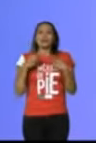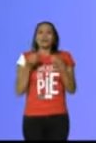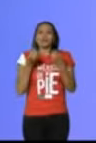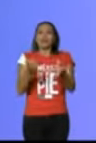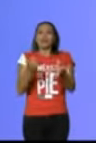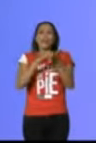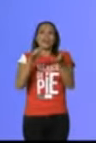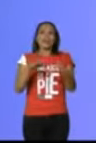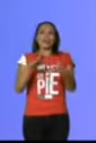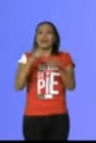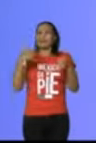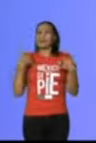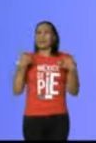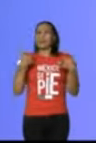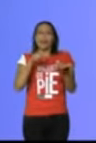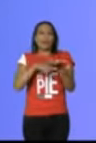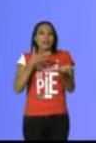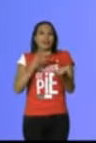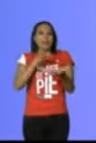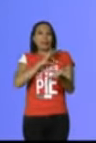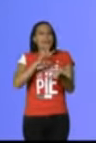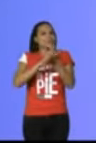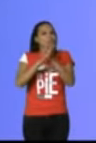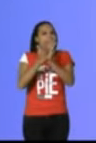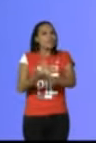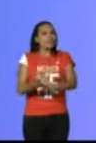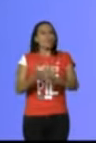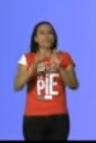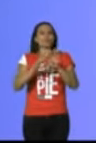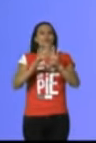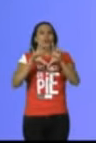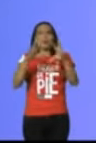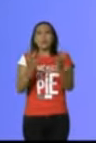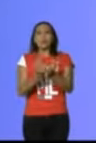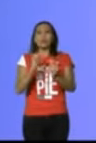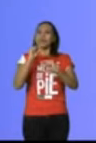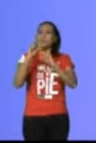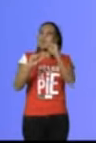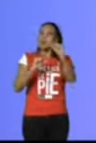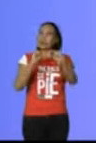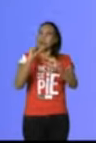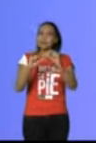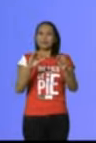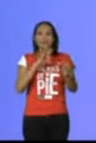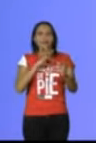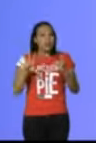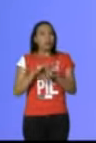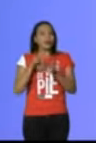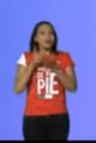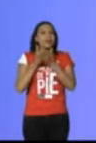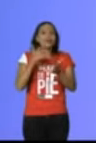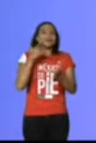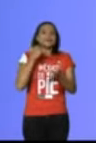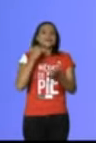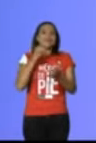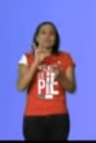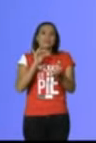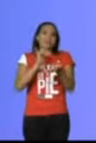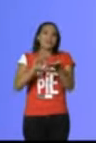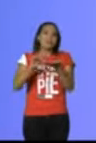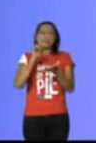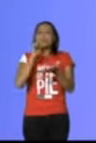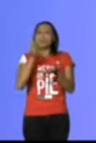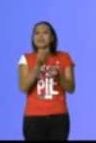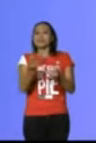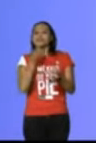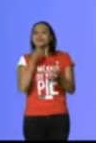los más jóvenes sobre el poder de transformar el mundo de poquito en poquito. Sumémonos porque si dejamos de apoyar, miles de niños